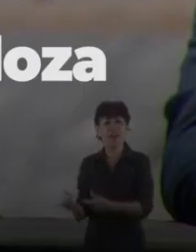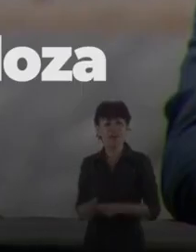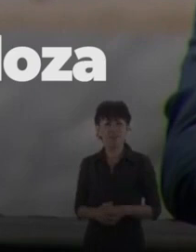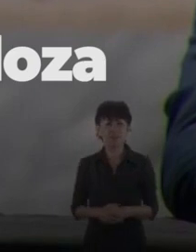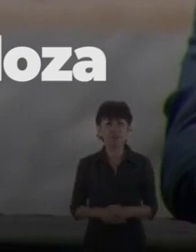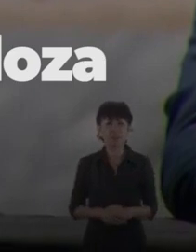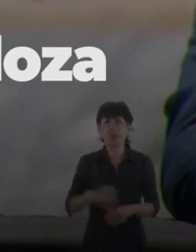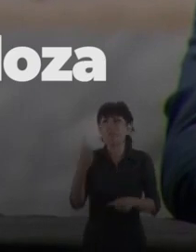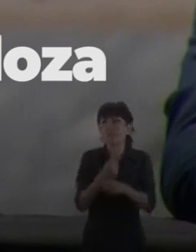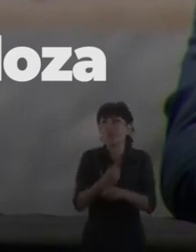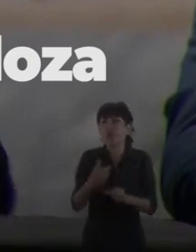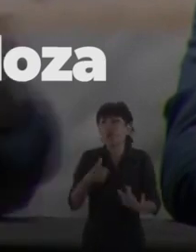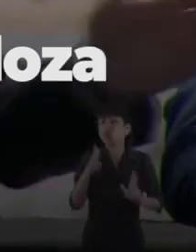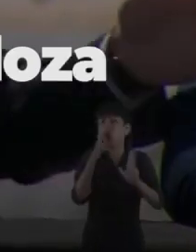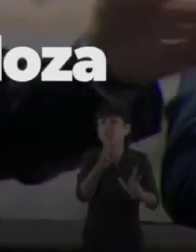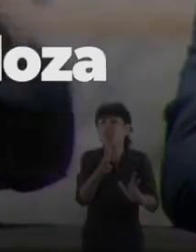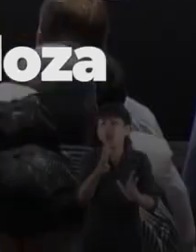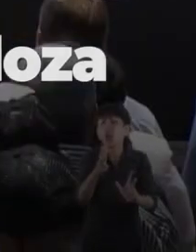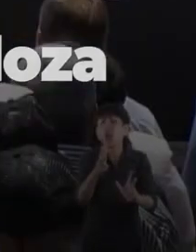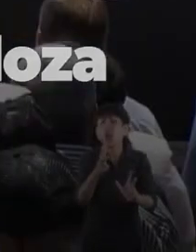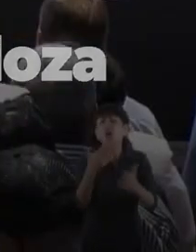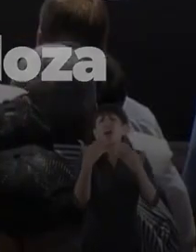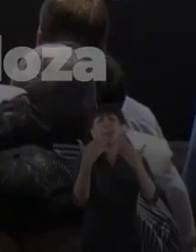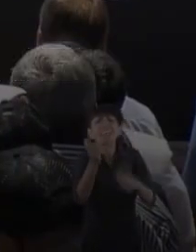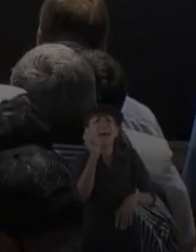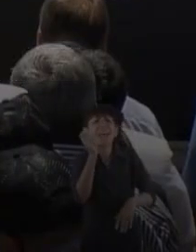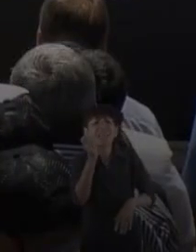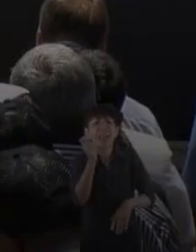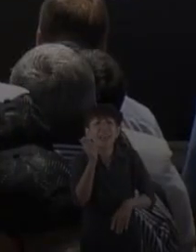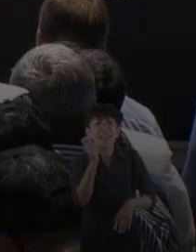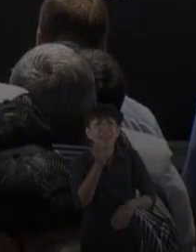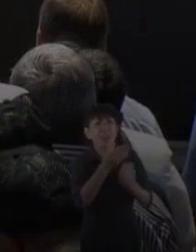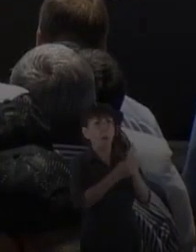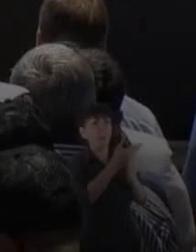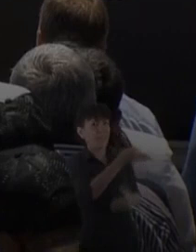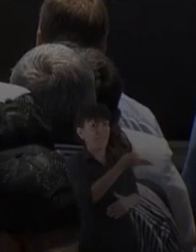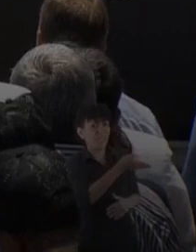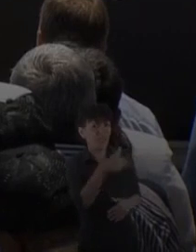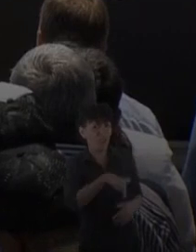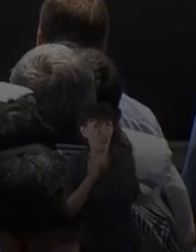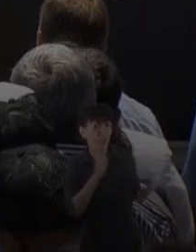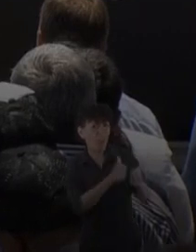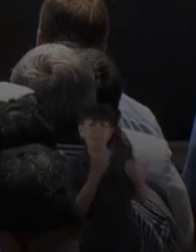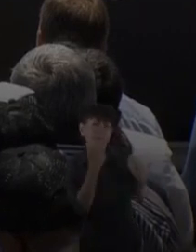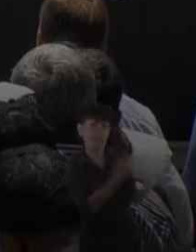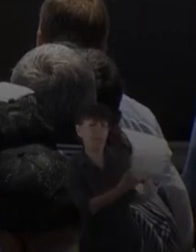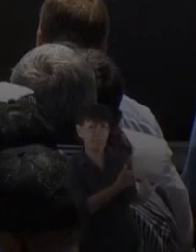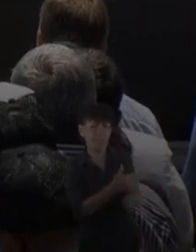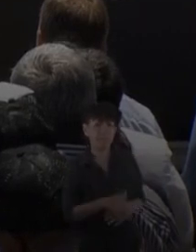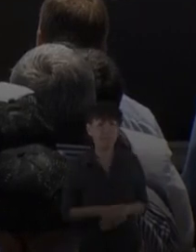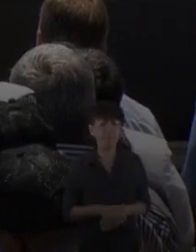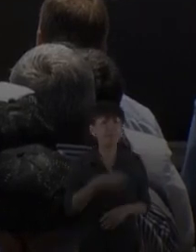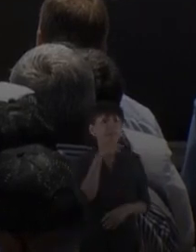Mis primeras palabras de gratitud es al querido ministro que nos está acompañando y